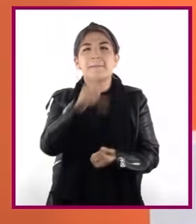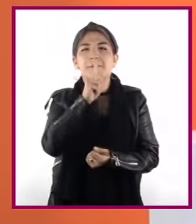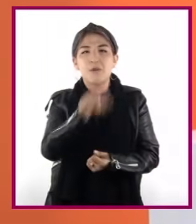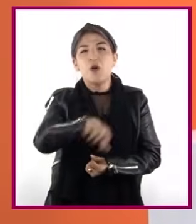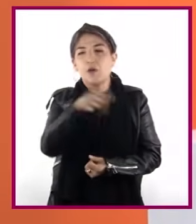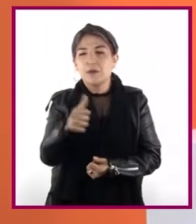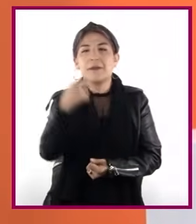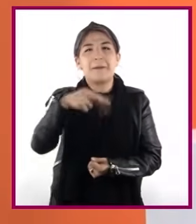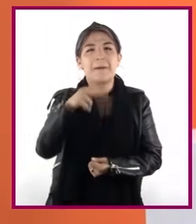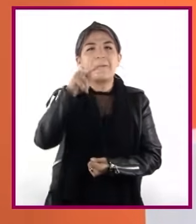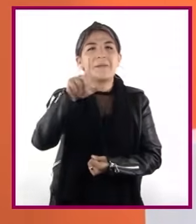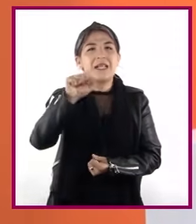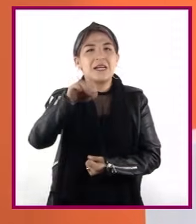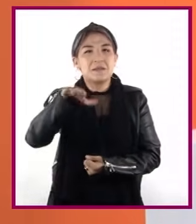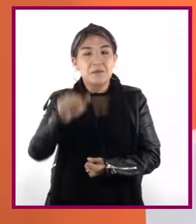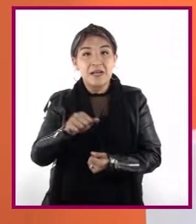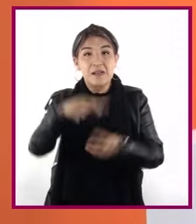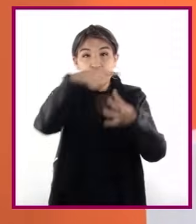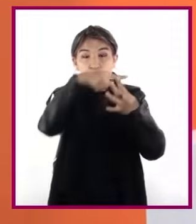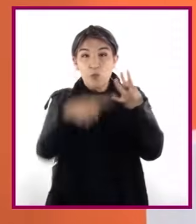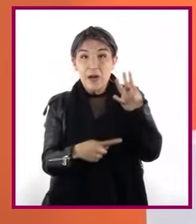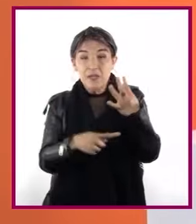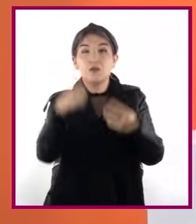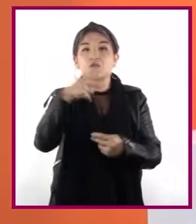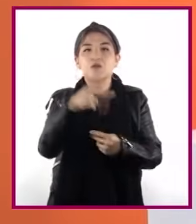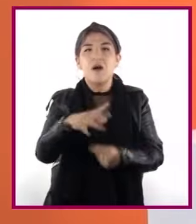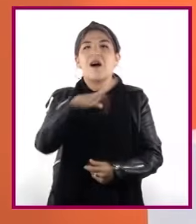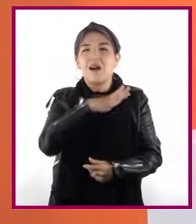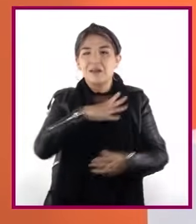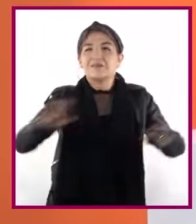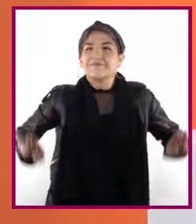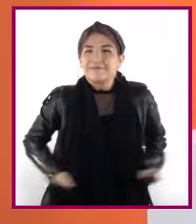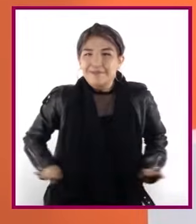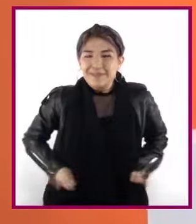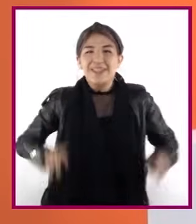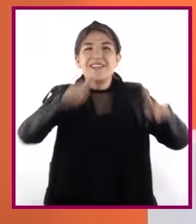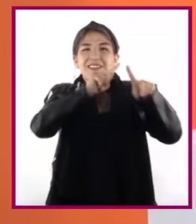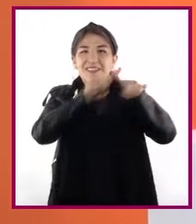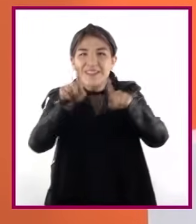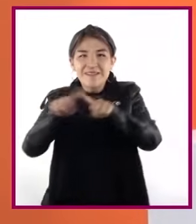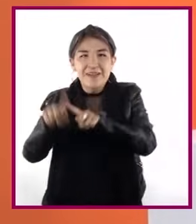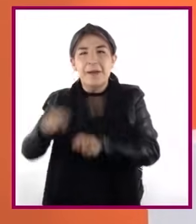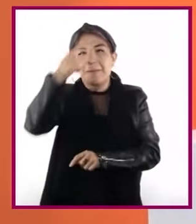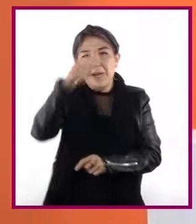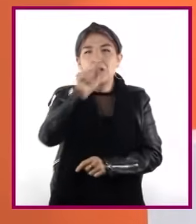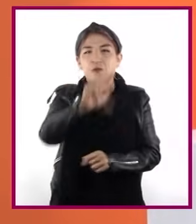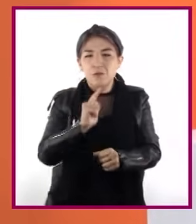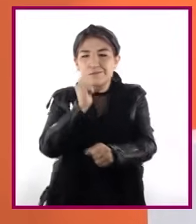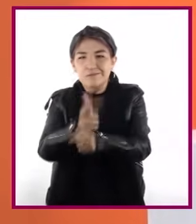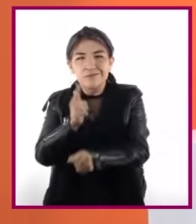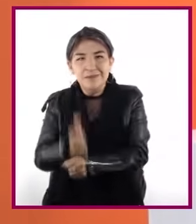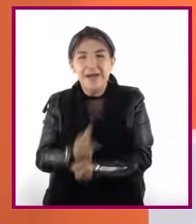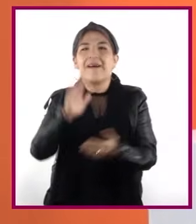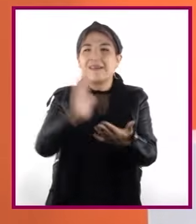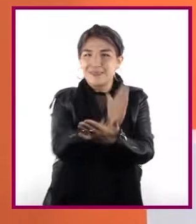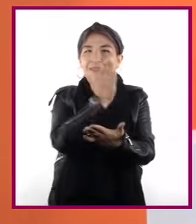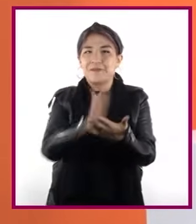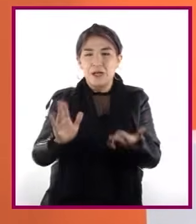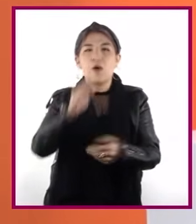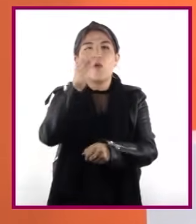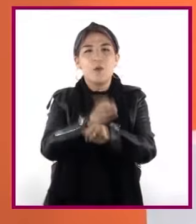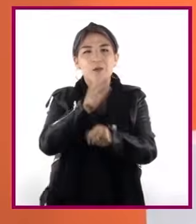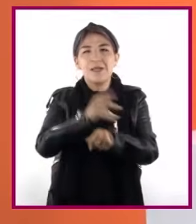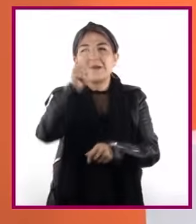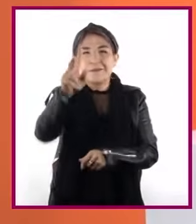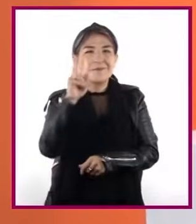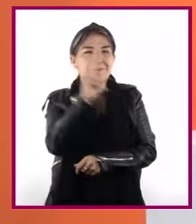llamado plasma. Cada uno de ellos presenta ciertas características que permiten distinguirlos entre sí. Las y los invito